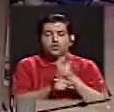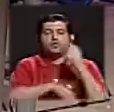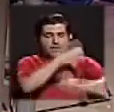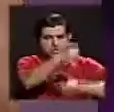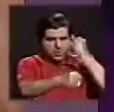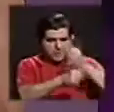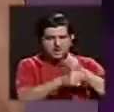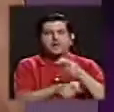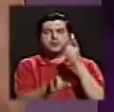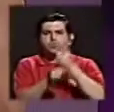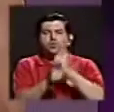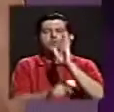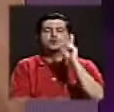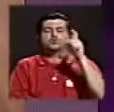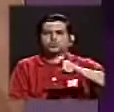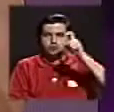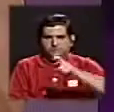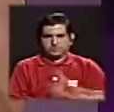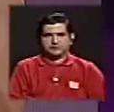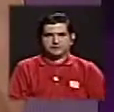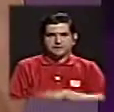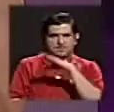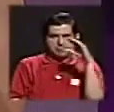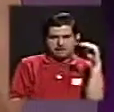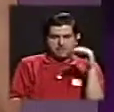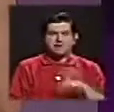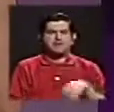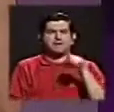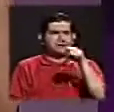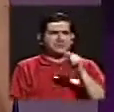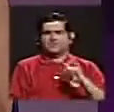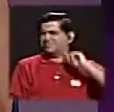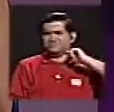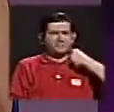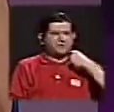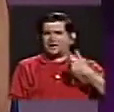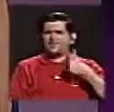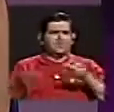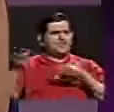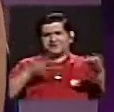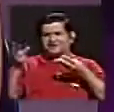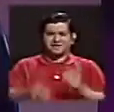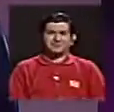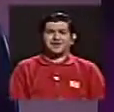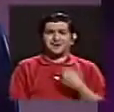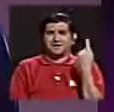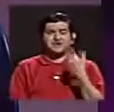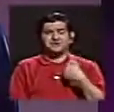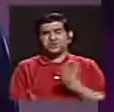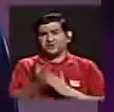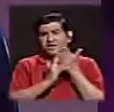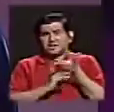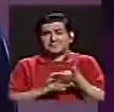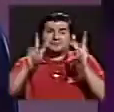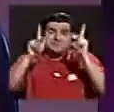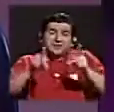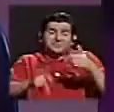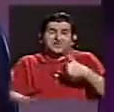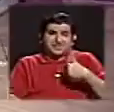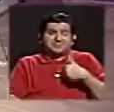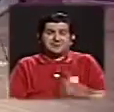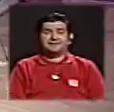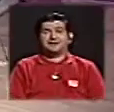edad, adecuado para sus necesidades y que no sea tan caro como los que están en el mercado, al cual únicamente pues tienen acceso aquellas muchachas que